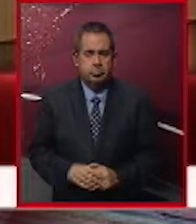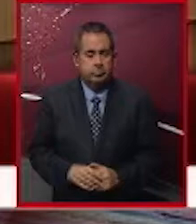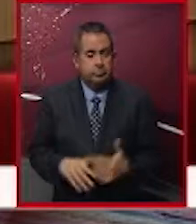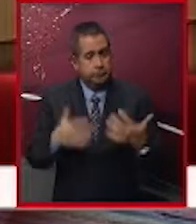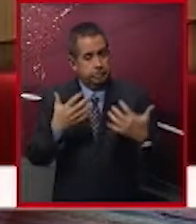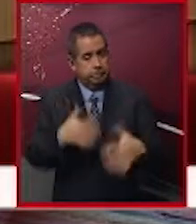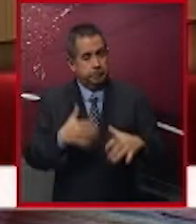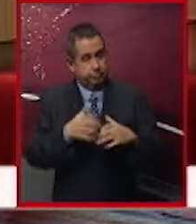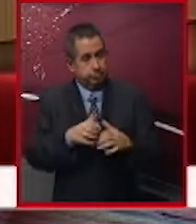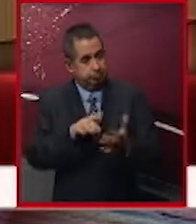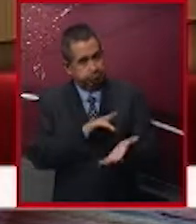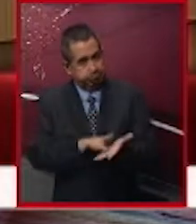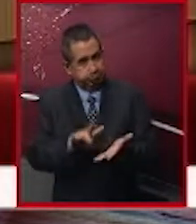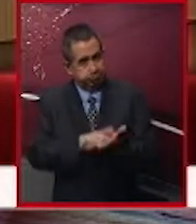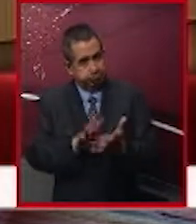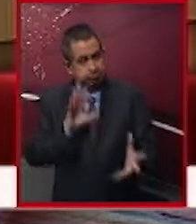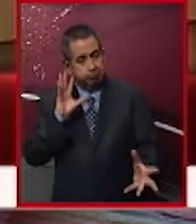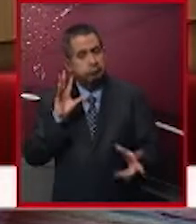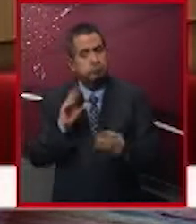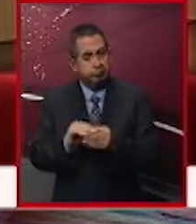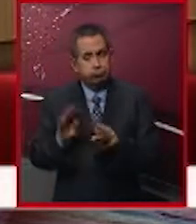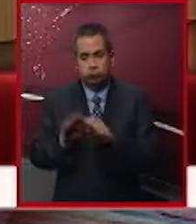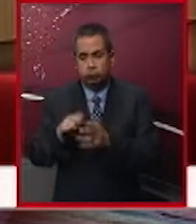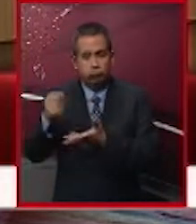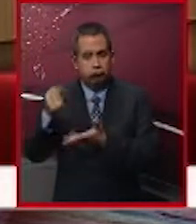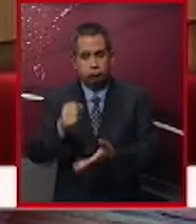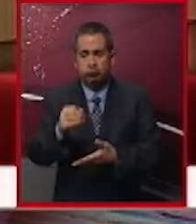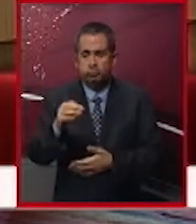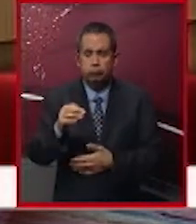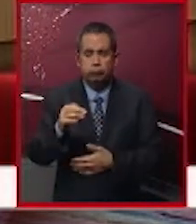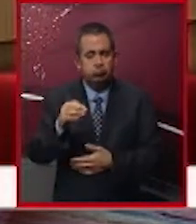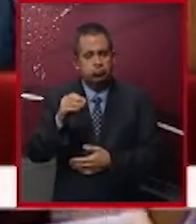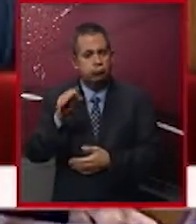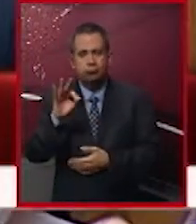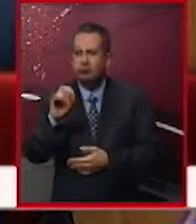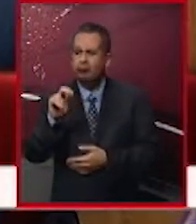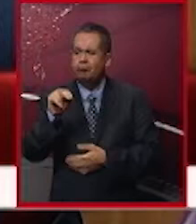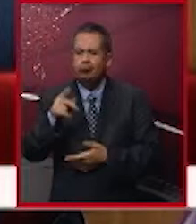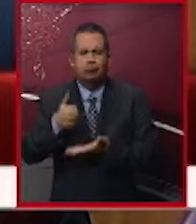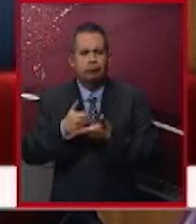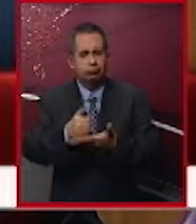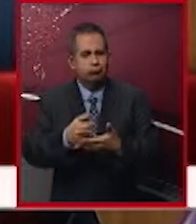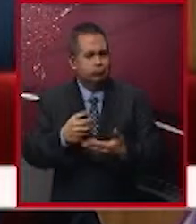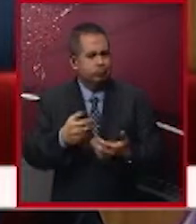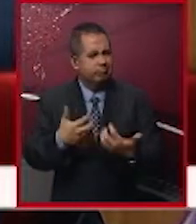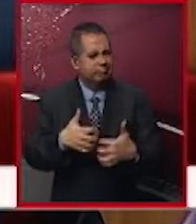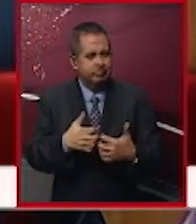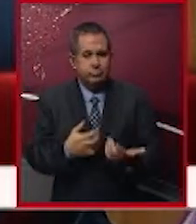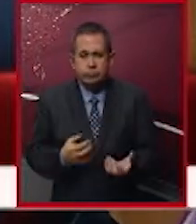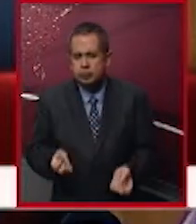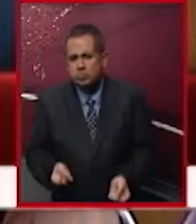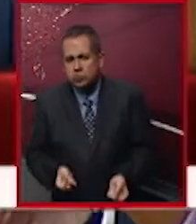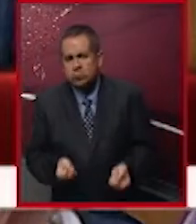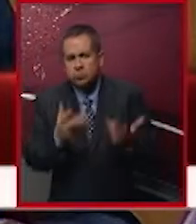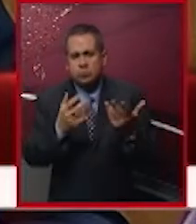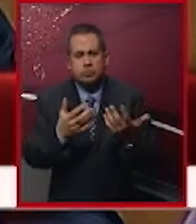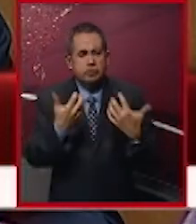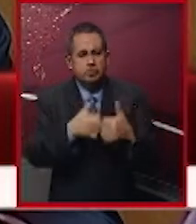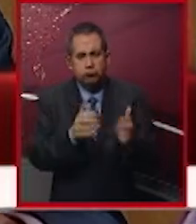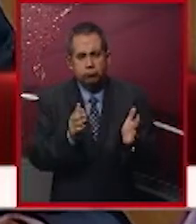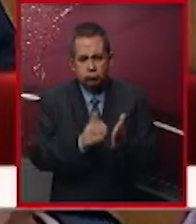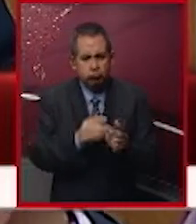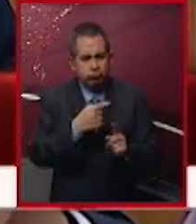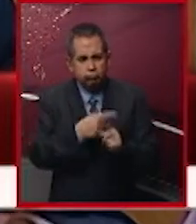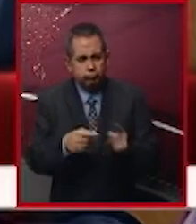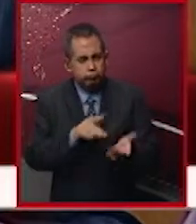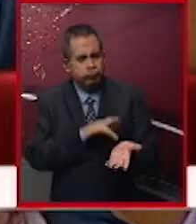empresas que han apoyado a lo largo del sexenio con los recursos del Fondo Nacional del Emprendedor, ¿cuántas microempresas, medianas empresas se han apoyado